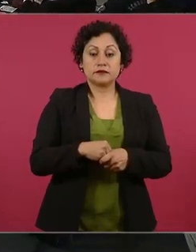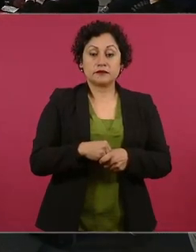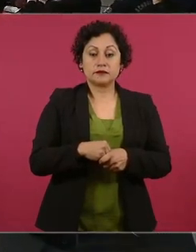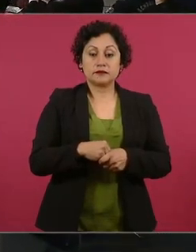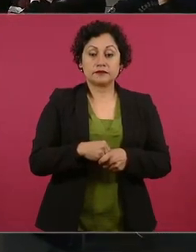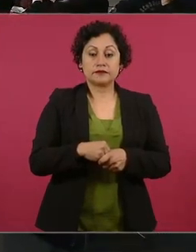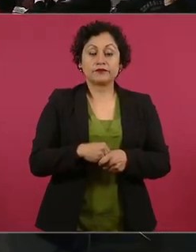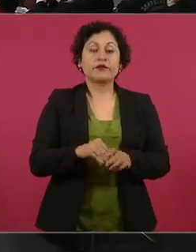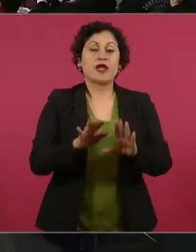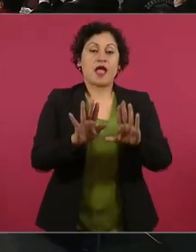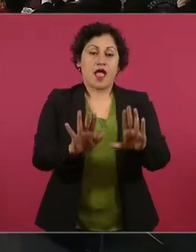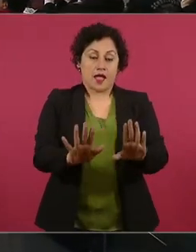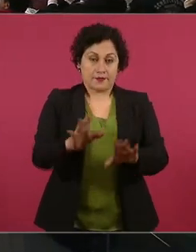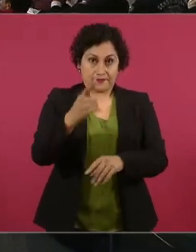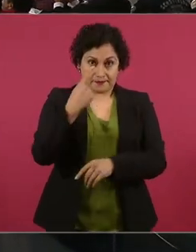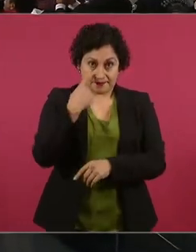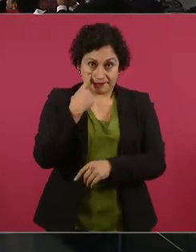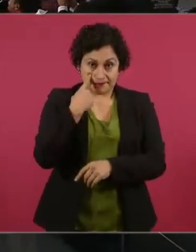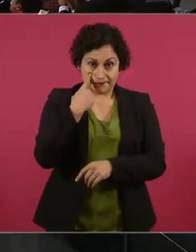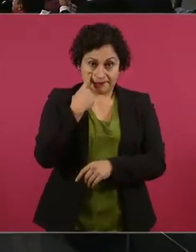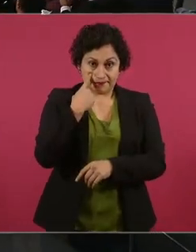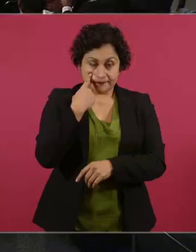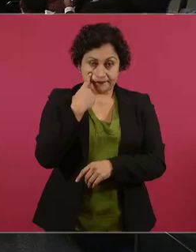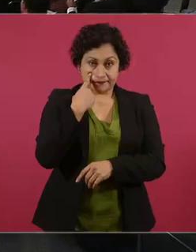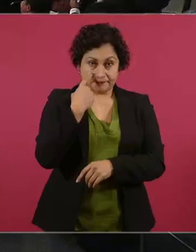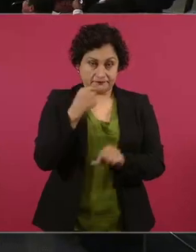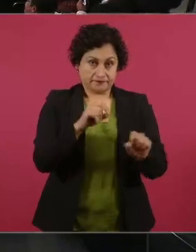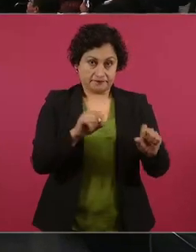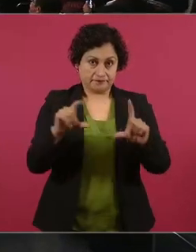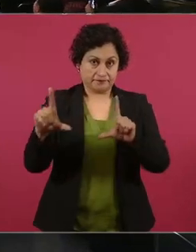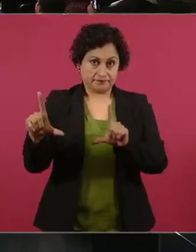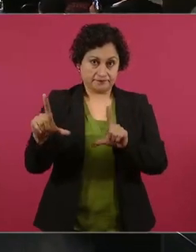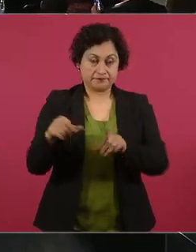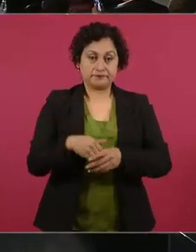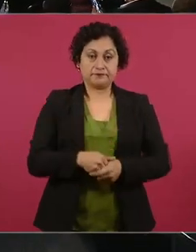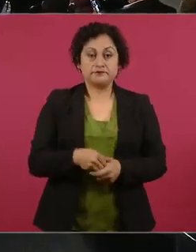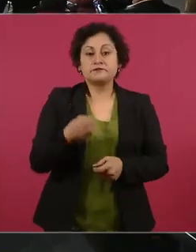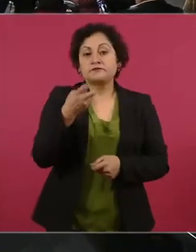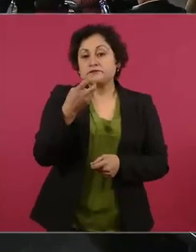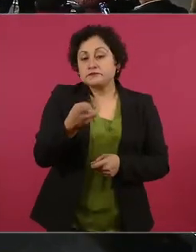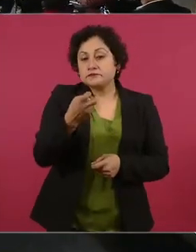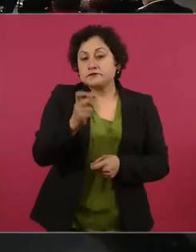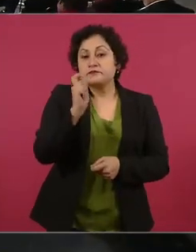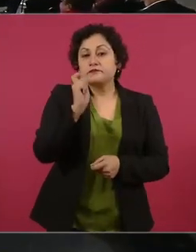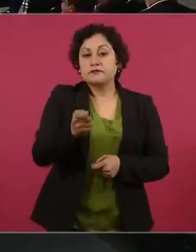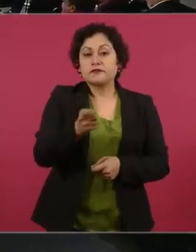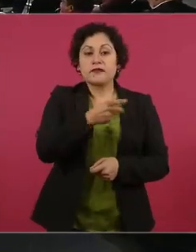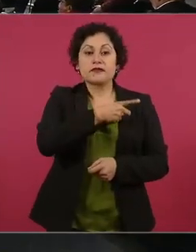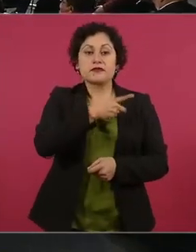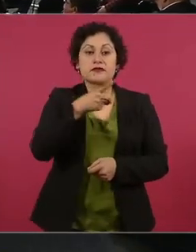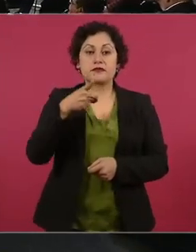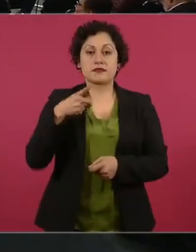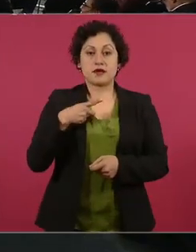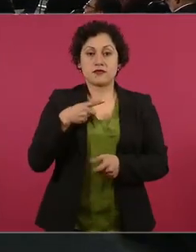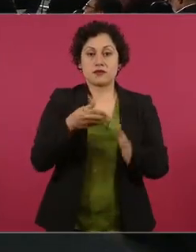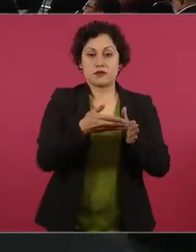a ver, aquí está. Ese es el comportamiento de la deuda.